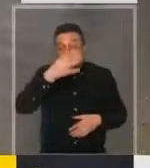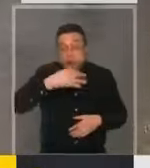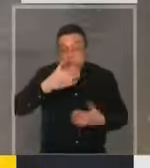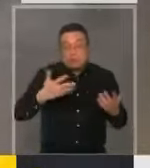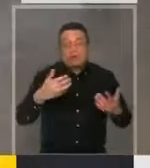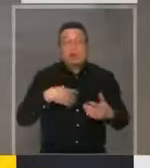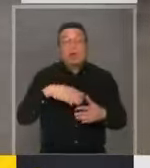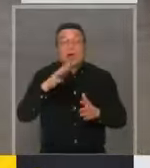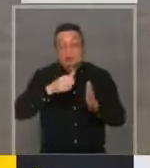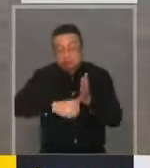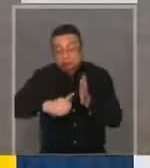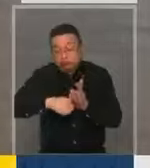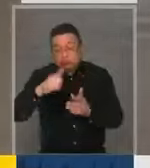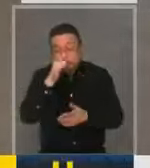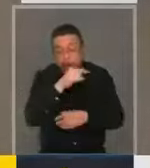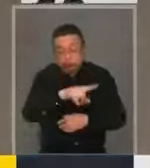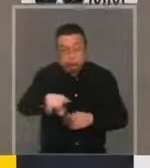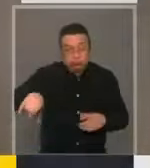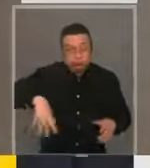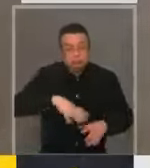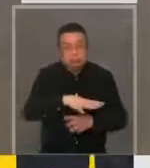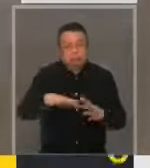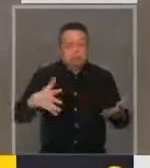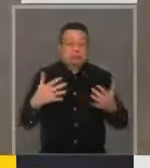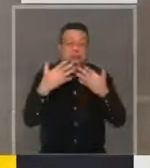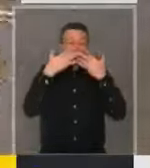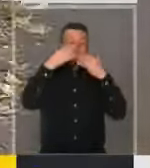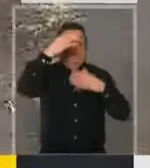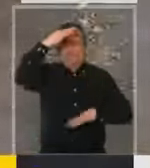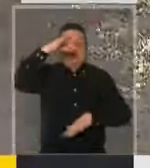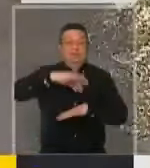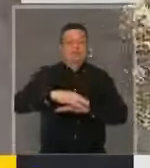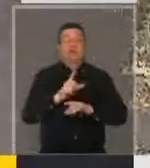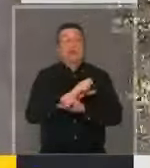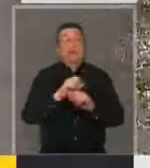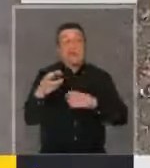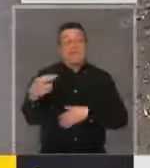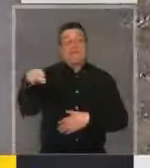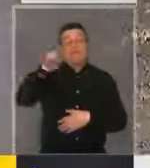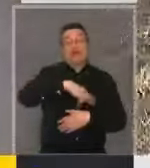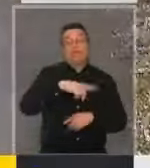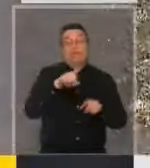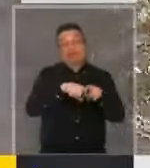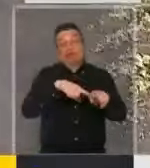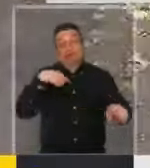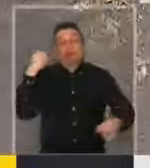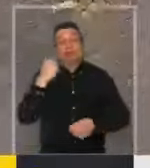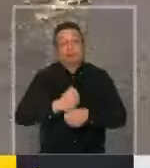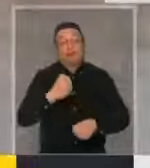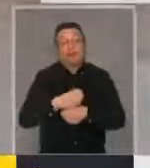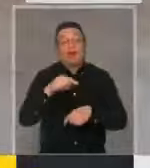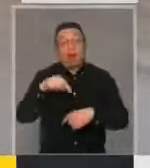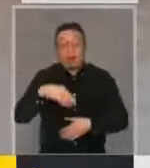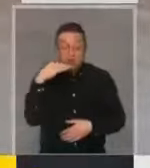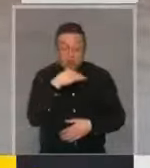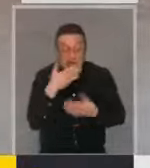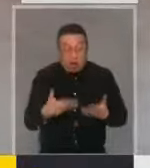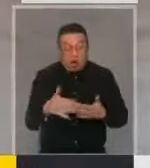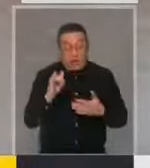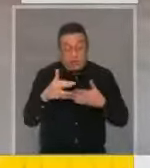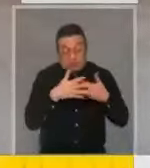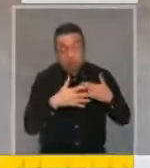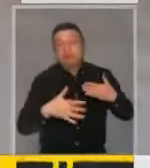servida en su territorio. Por lo tanto, va a ser, bueno, un trabajo de largo aliento, no solamente ahora la urgencia, sino que también lo que le